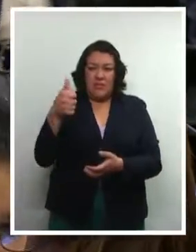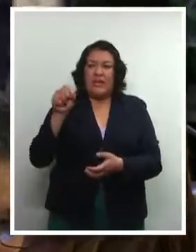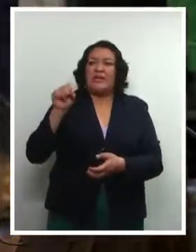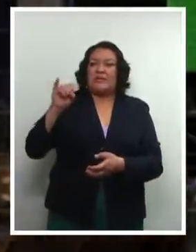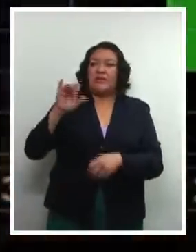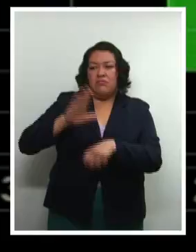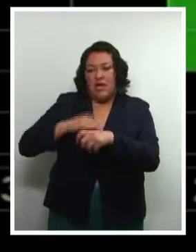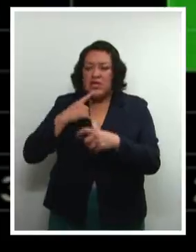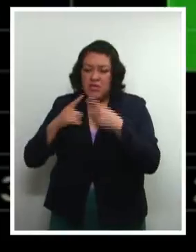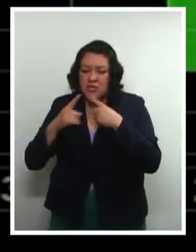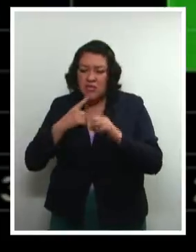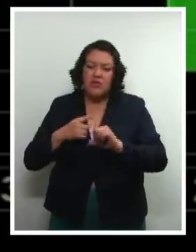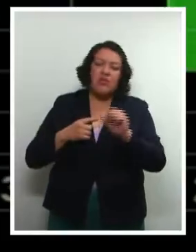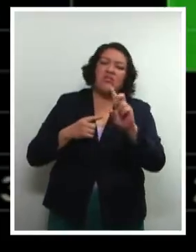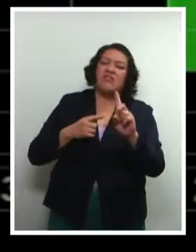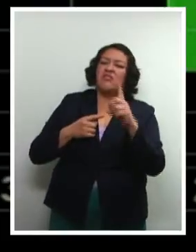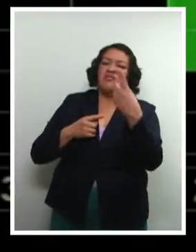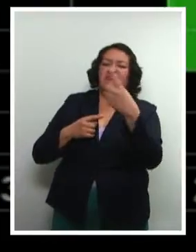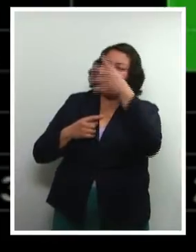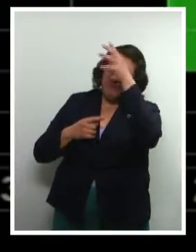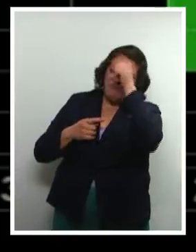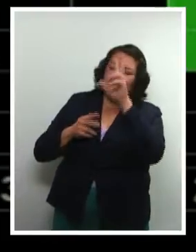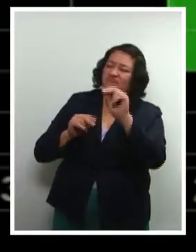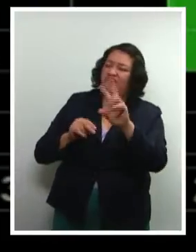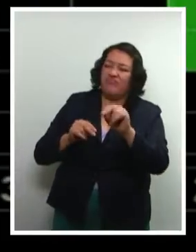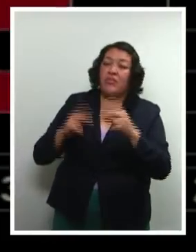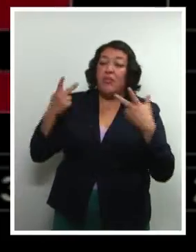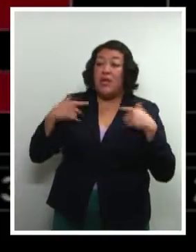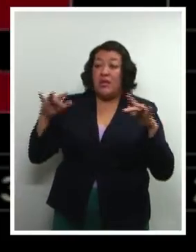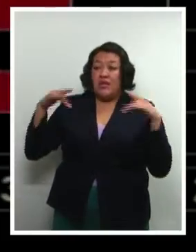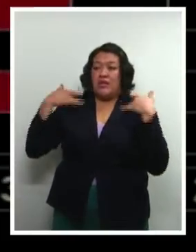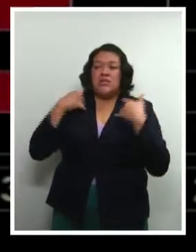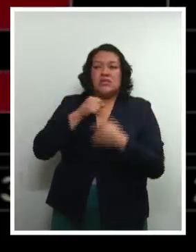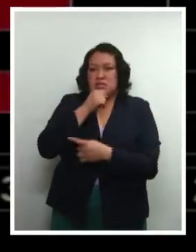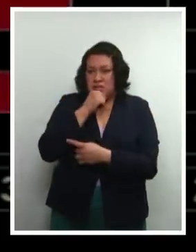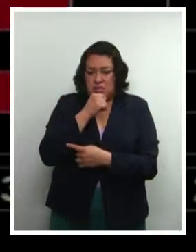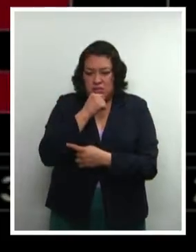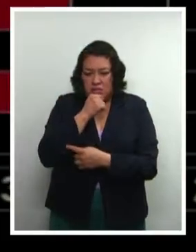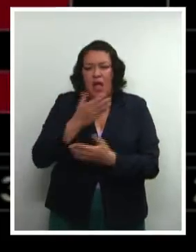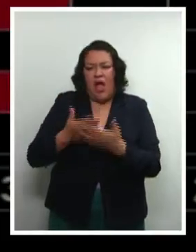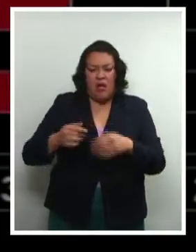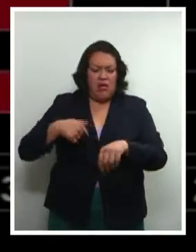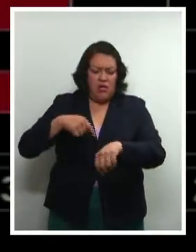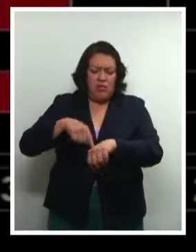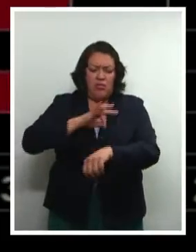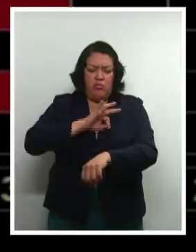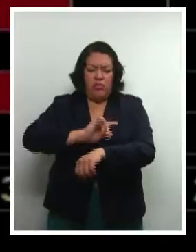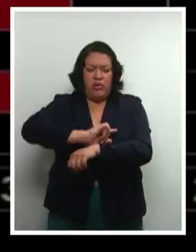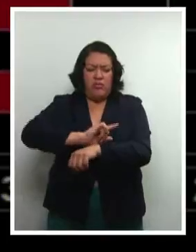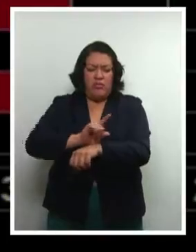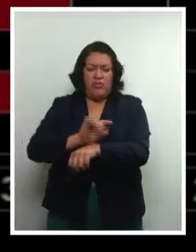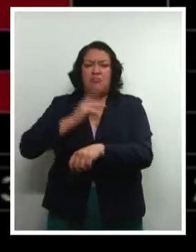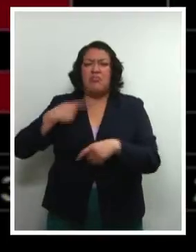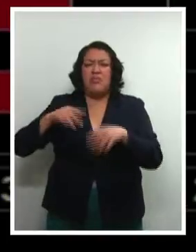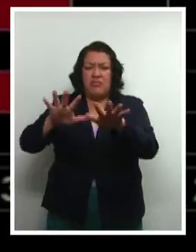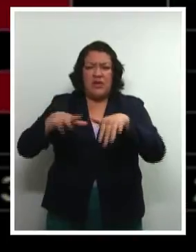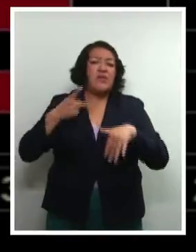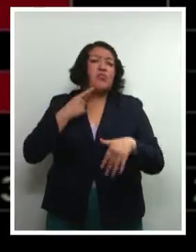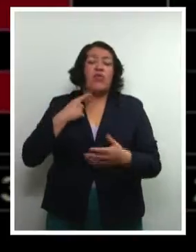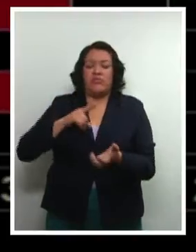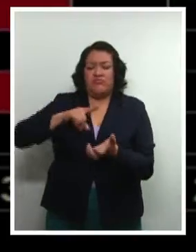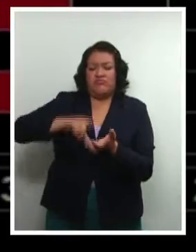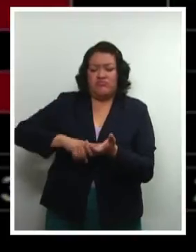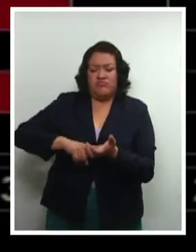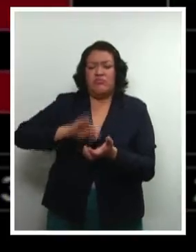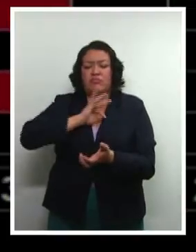favor, 31 en contra y 0 abstenciones. Aún hay tiempo para que emitan el voto y